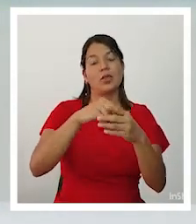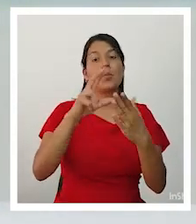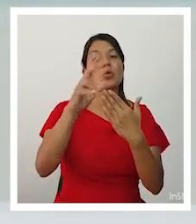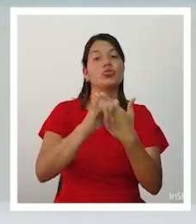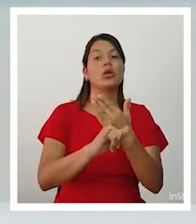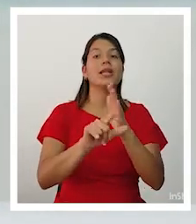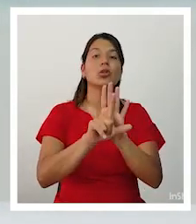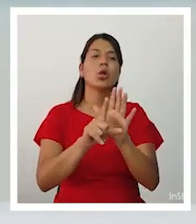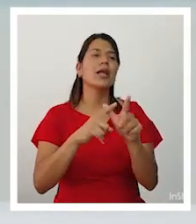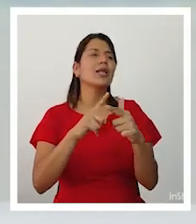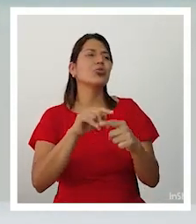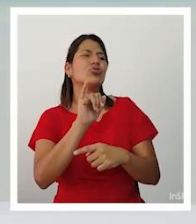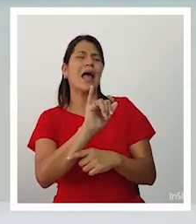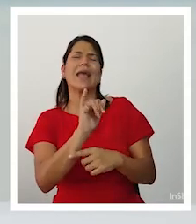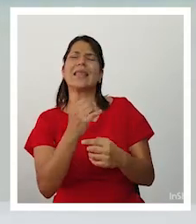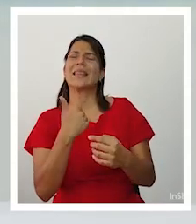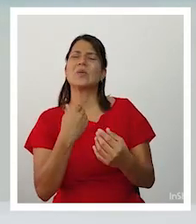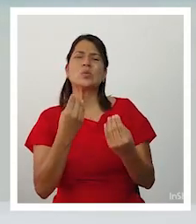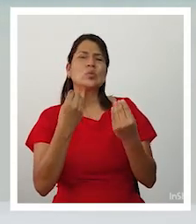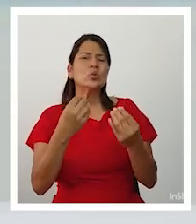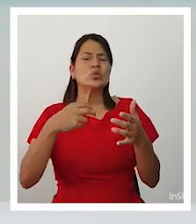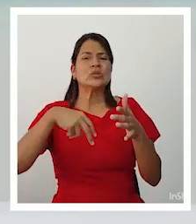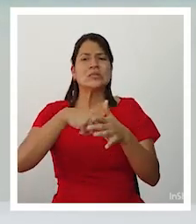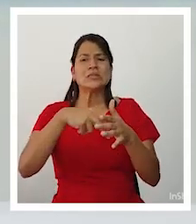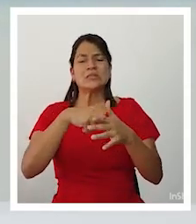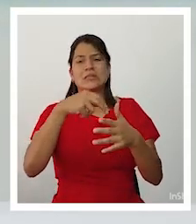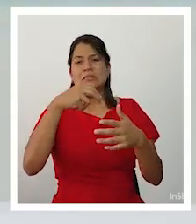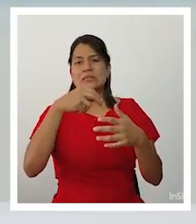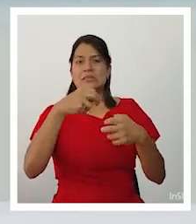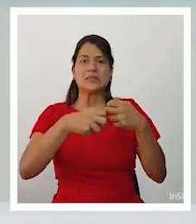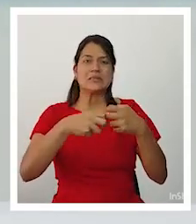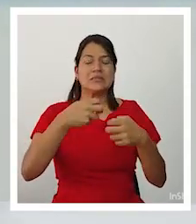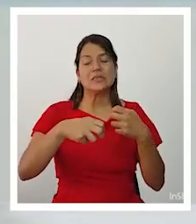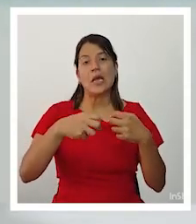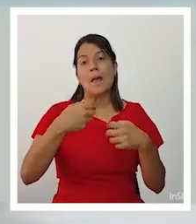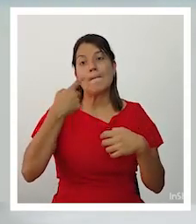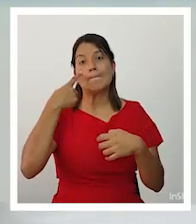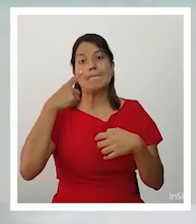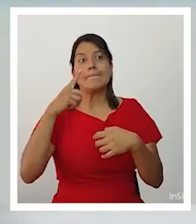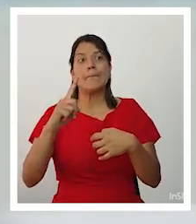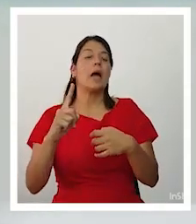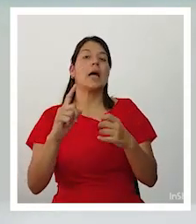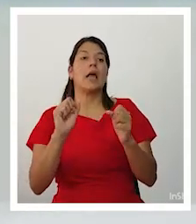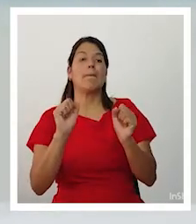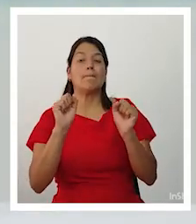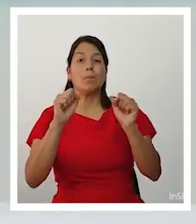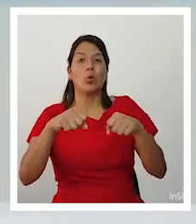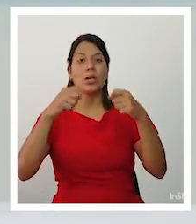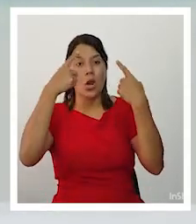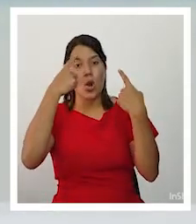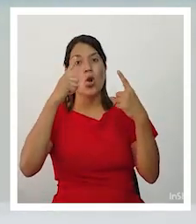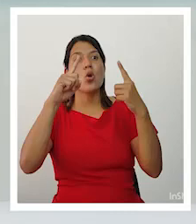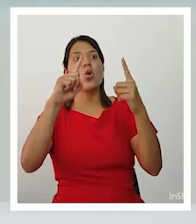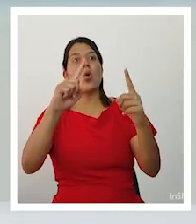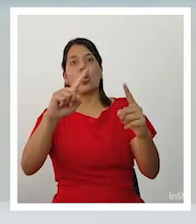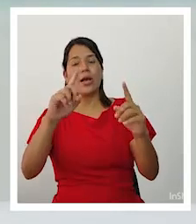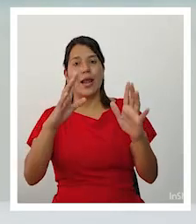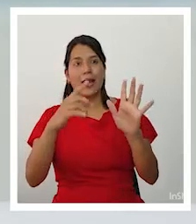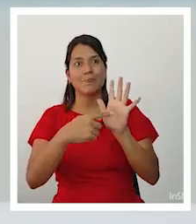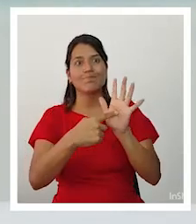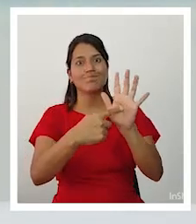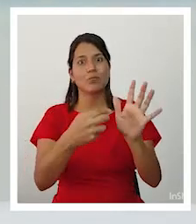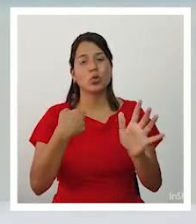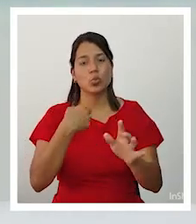tenido muchísimas dificultades a la hora de hacernos y posicionar nuestras opiniones. Por